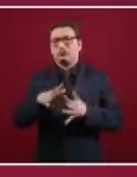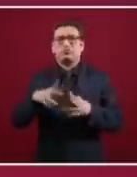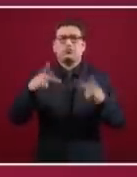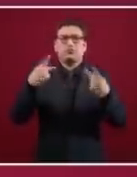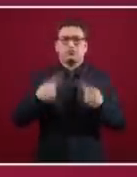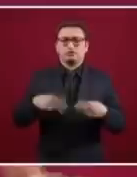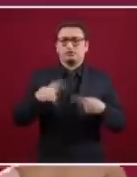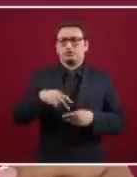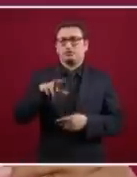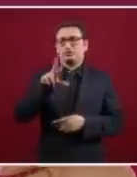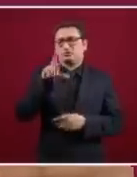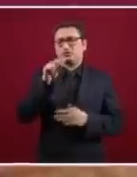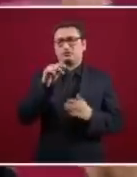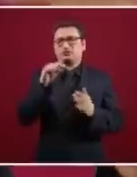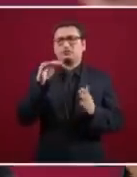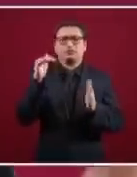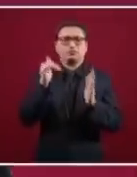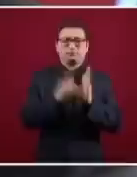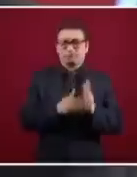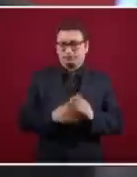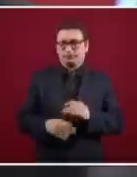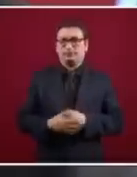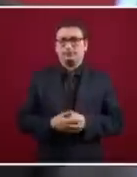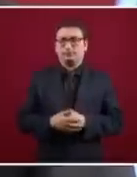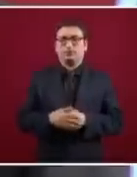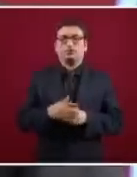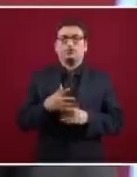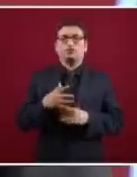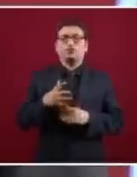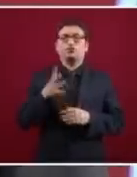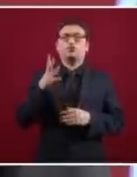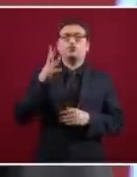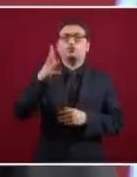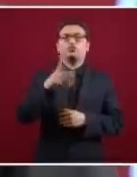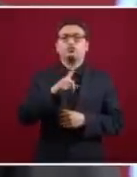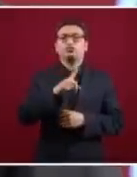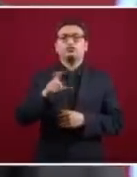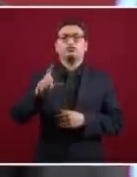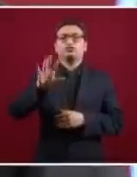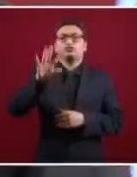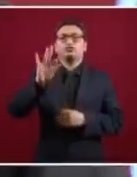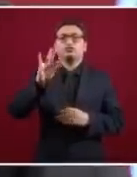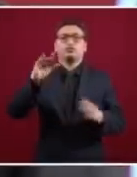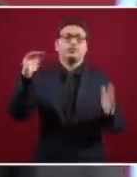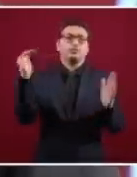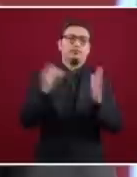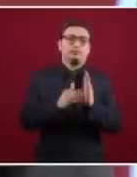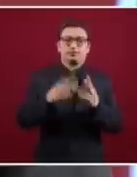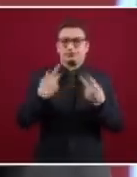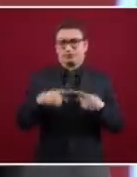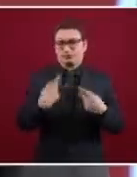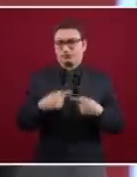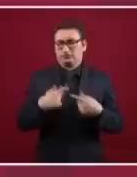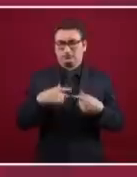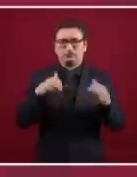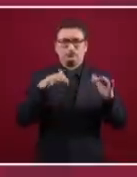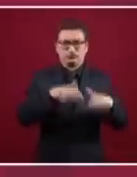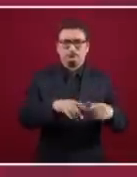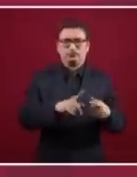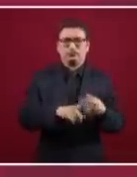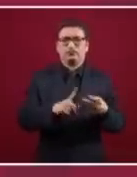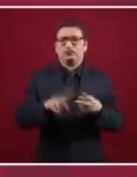y vamos a contar con 140 mil elementos y 266